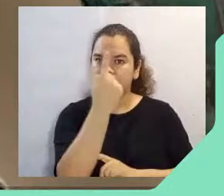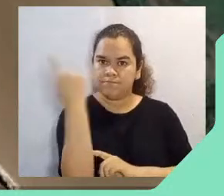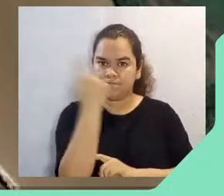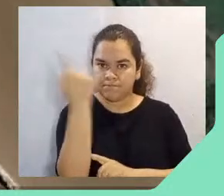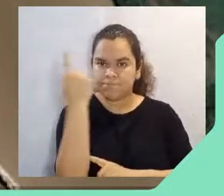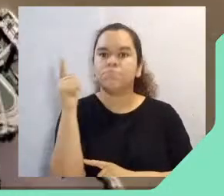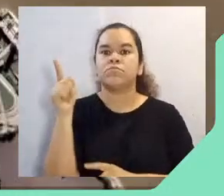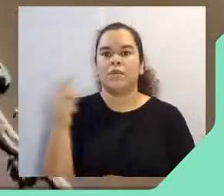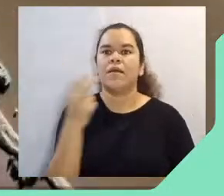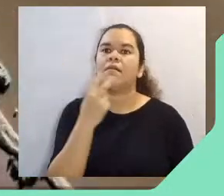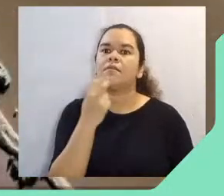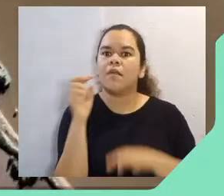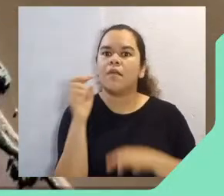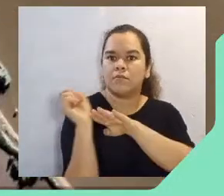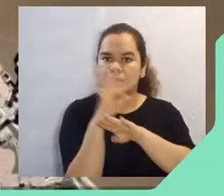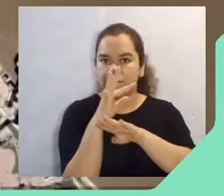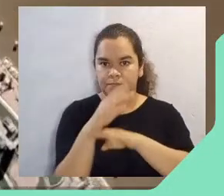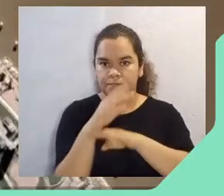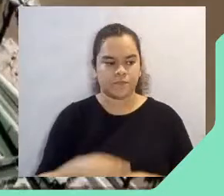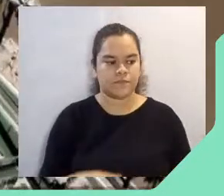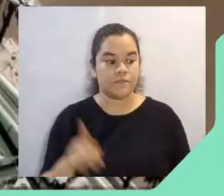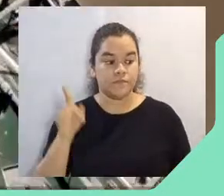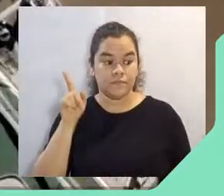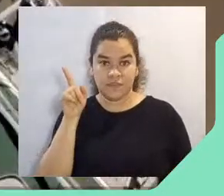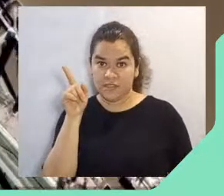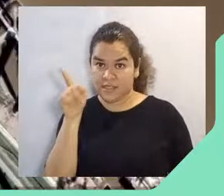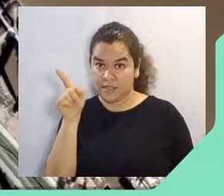en la cual almacenamos